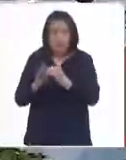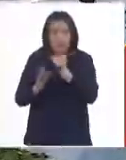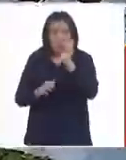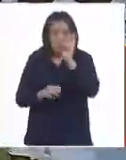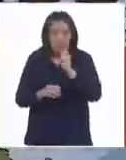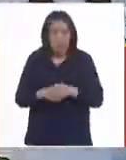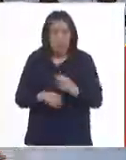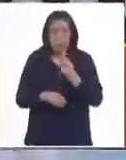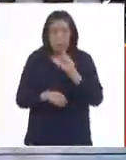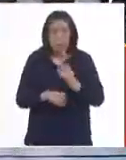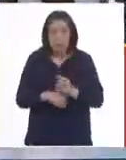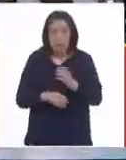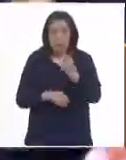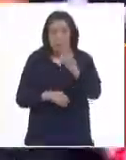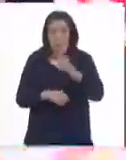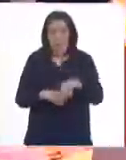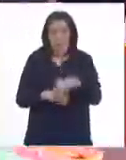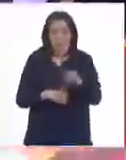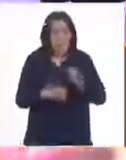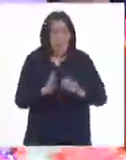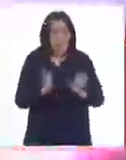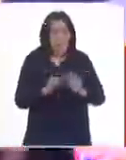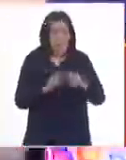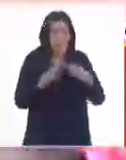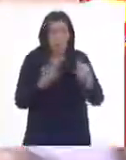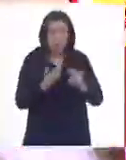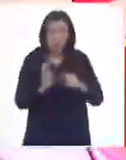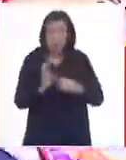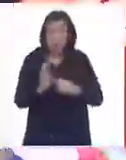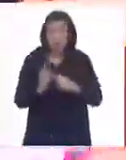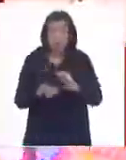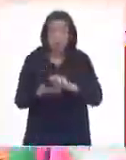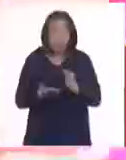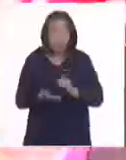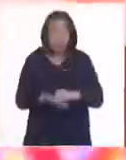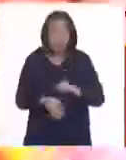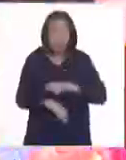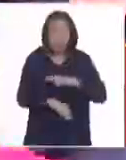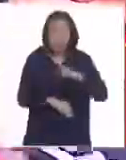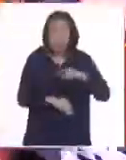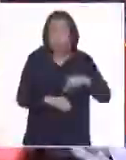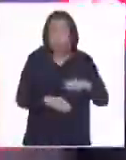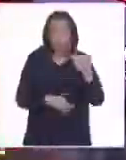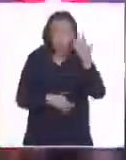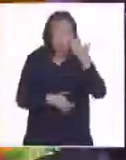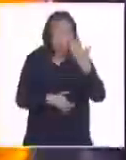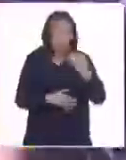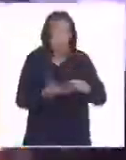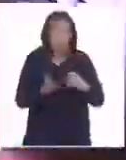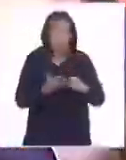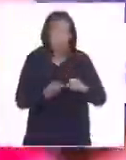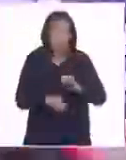cuadra 2 del Paseo Colón. Se conoció que la cita fue con representantes de la región San Martín.